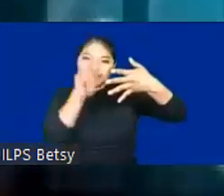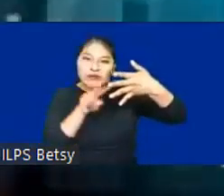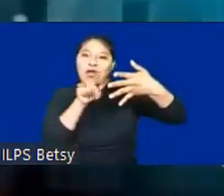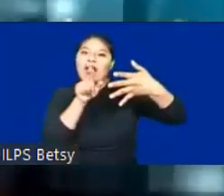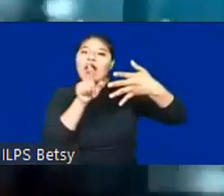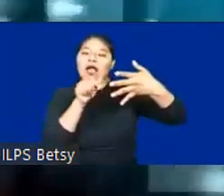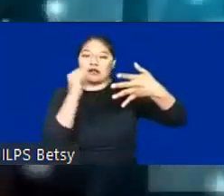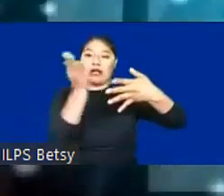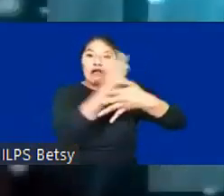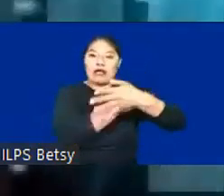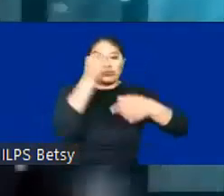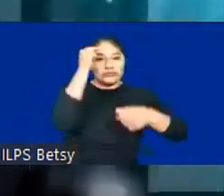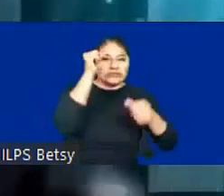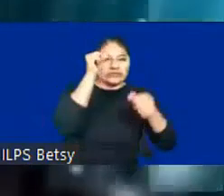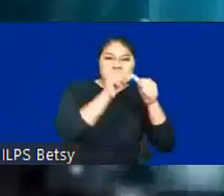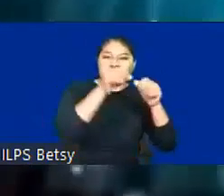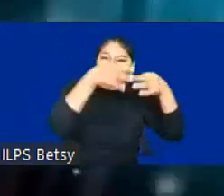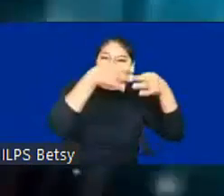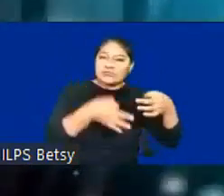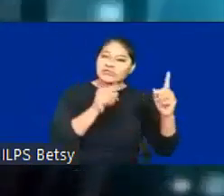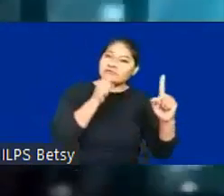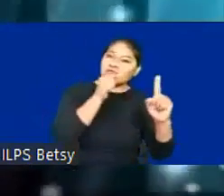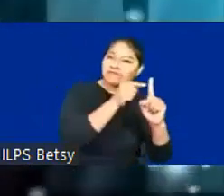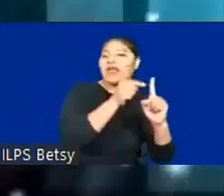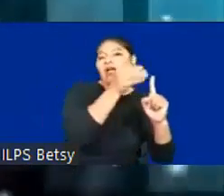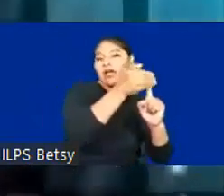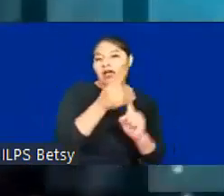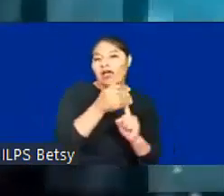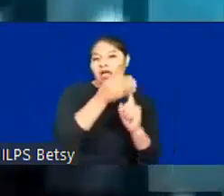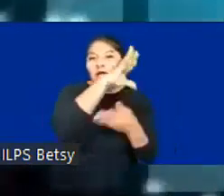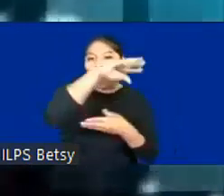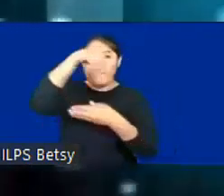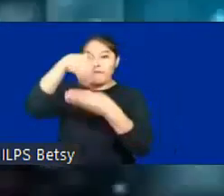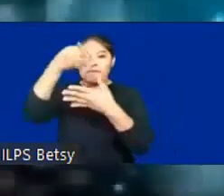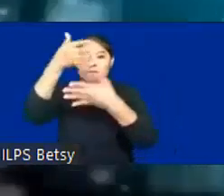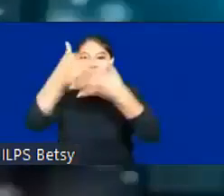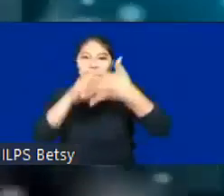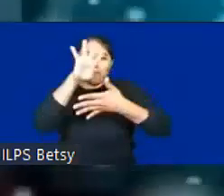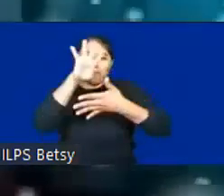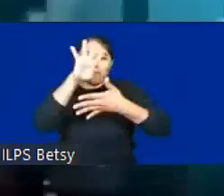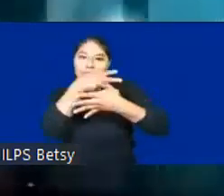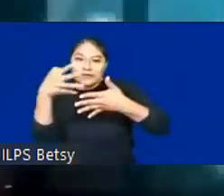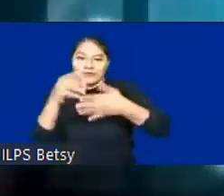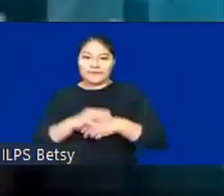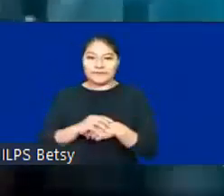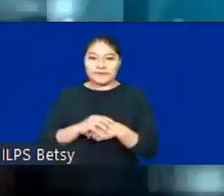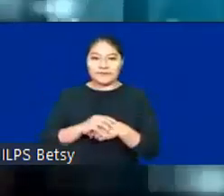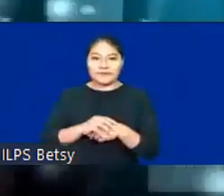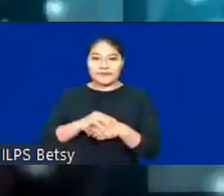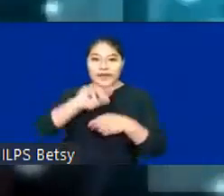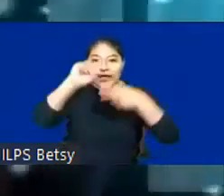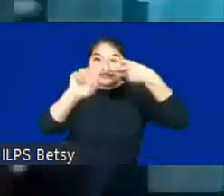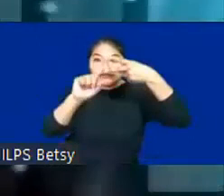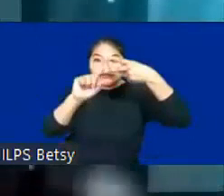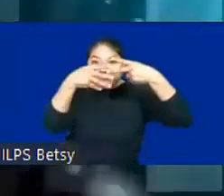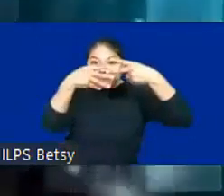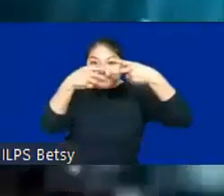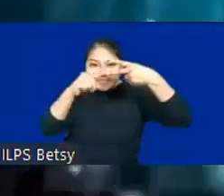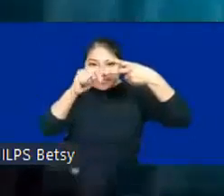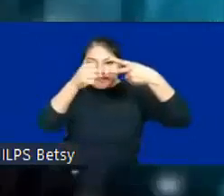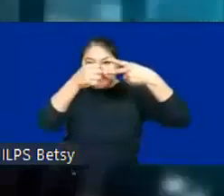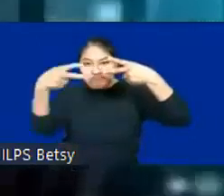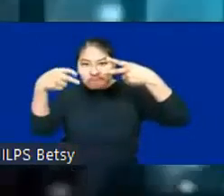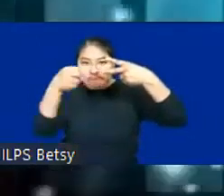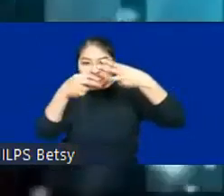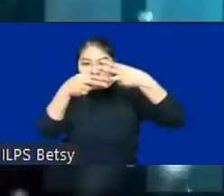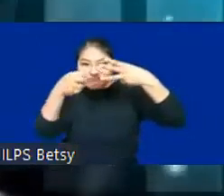estratégicos institucionales. Bueno, este es el segundo objetivo estratégico, ¿no? Que es modernizar la gestión